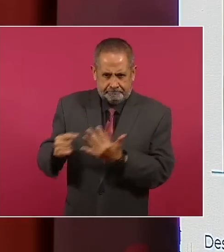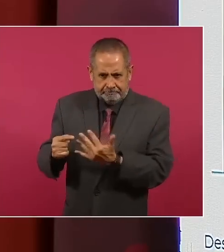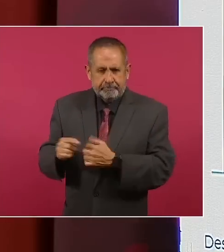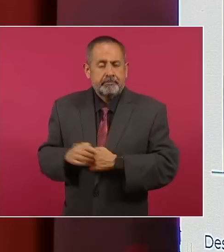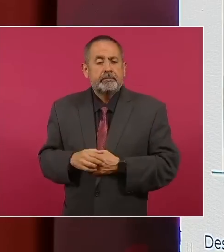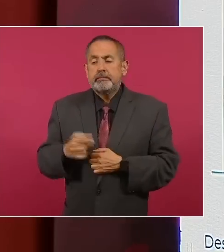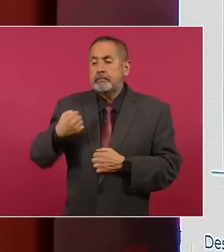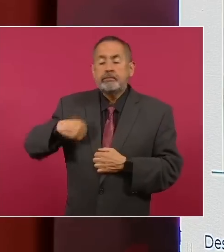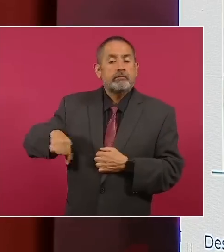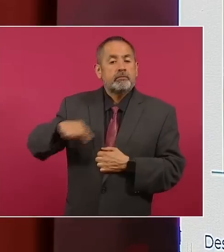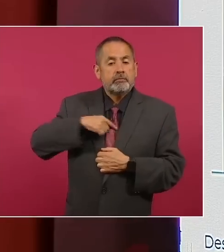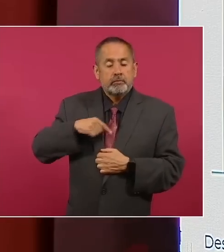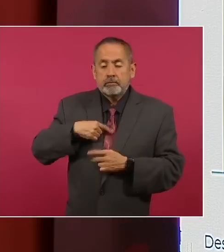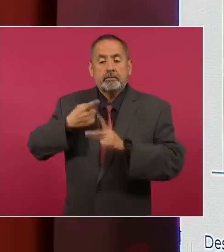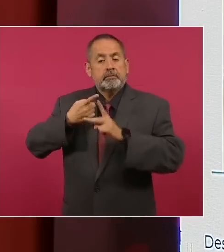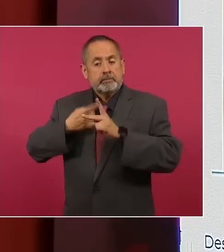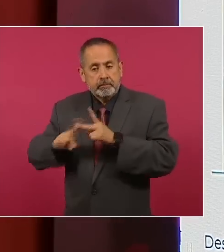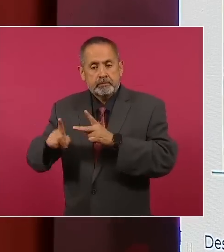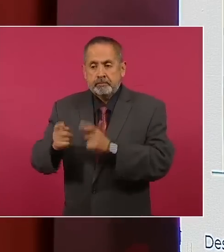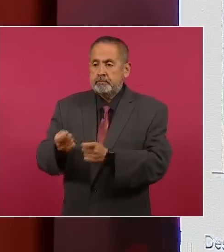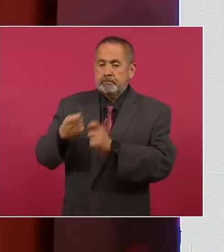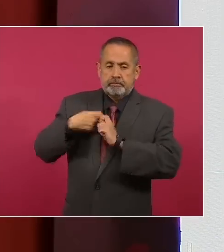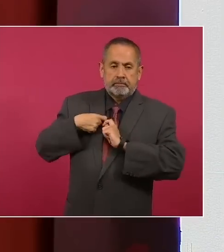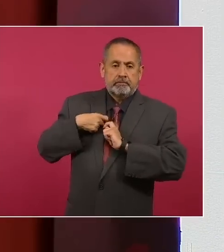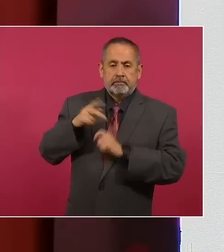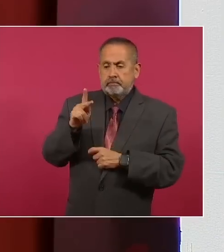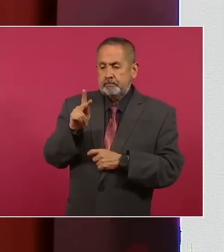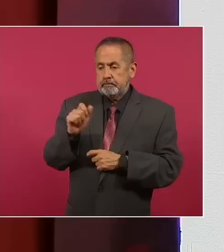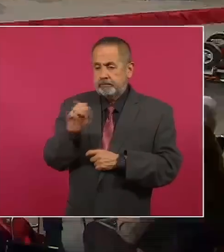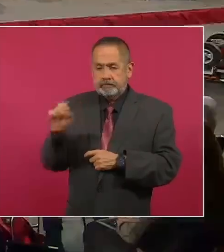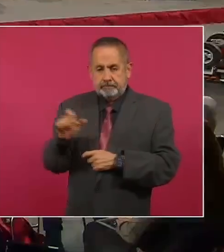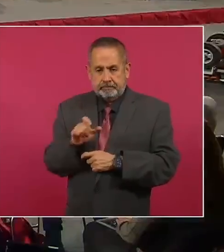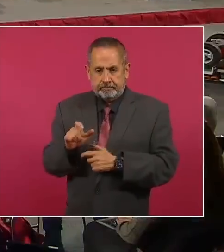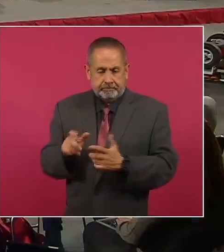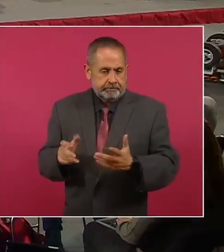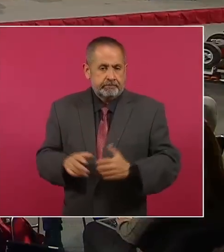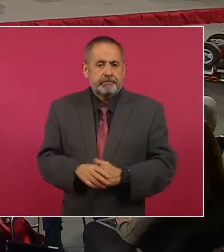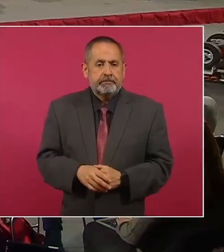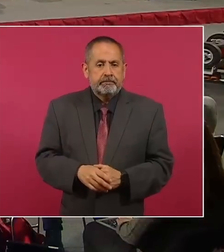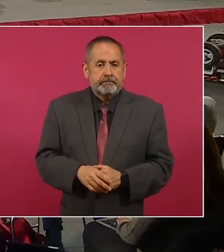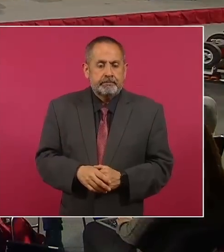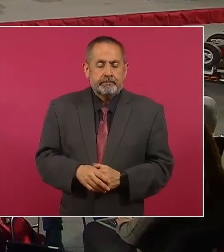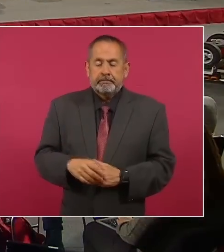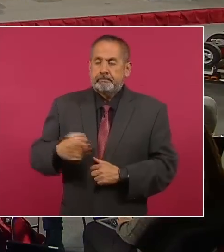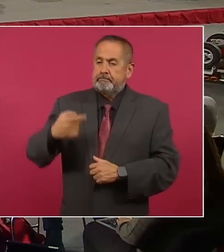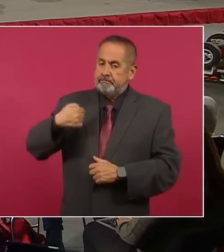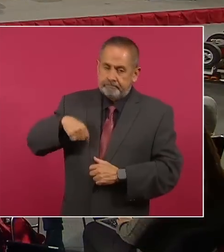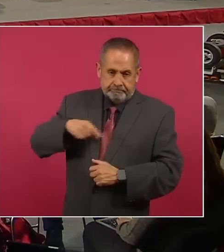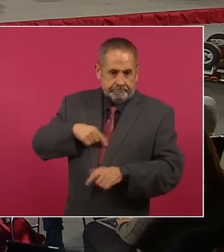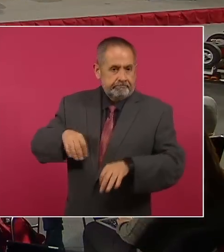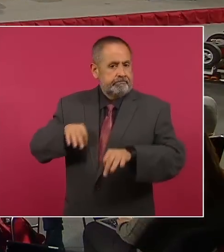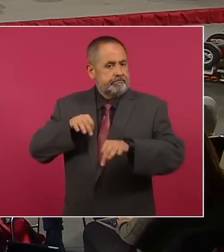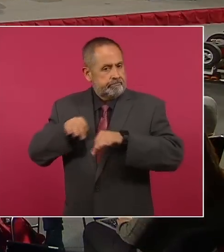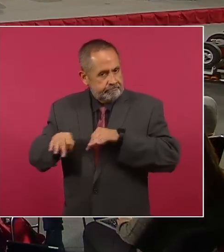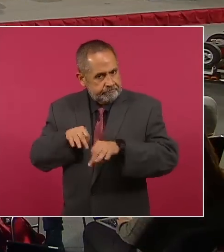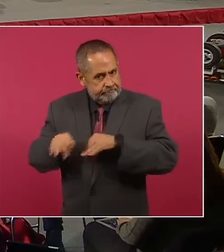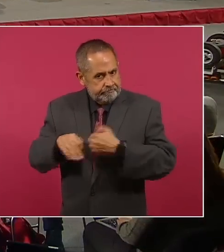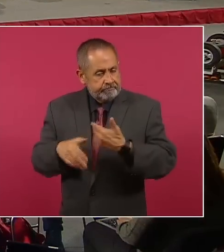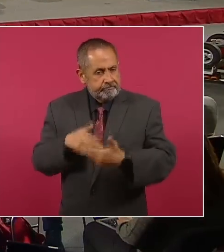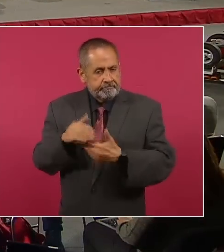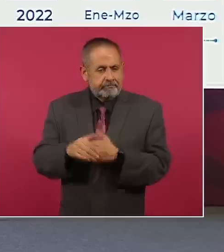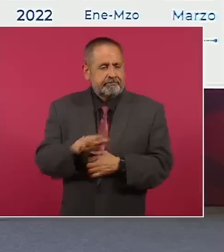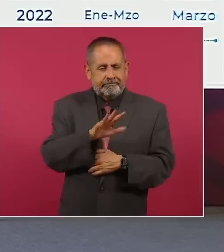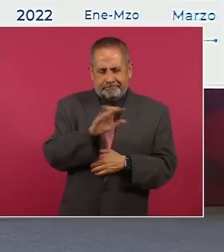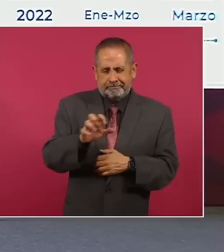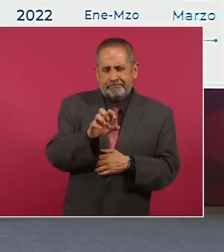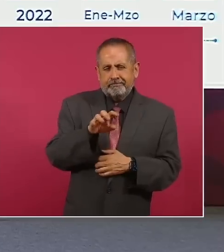nosotros recibimos Petróleos Mexicanos. La que sigue, por favor. Bueno, a partir de lo que recibimos, de estos